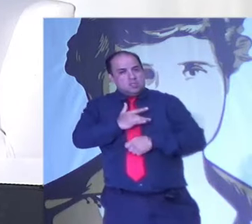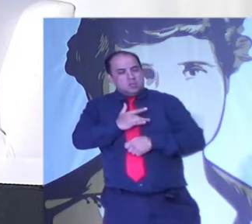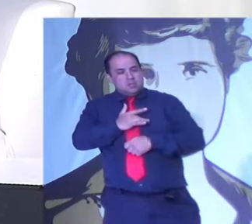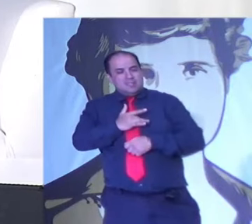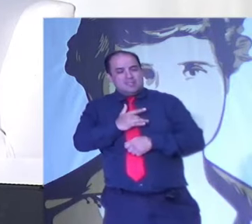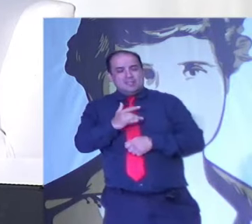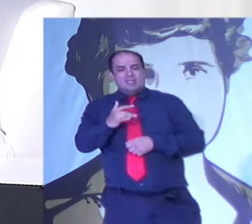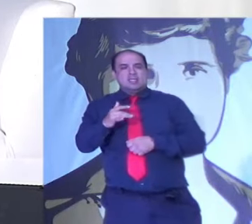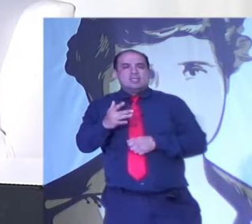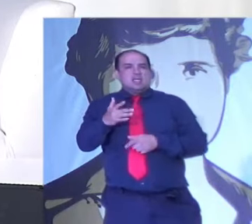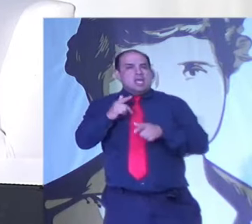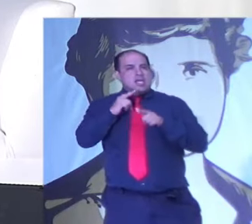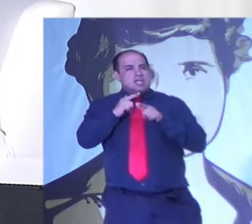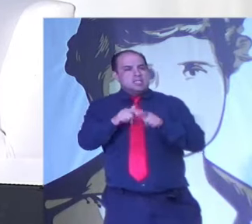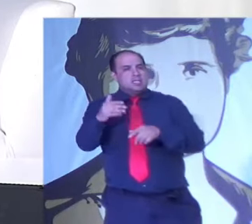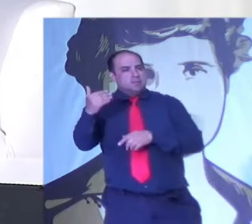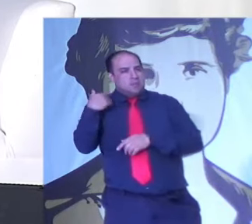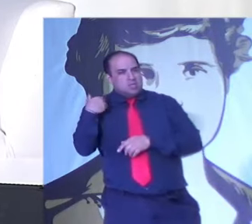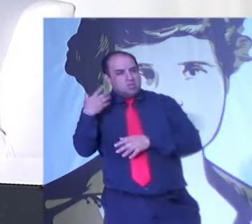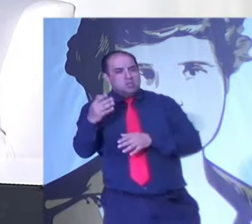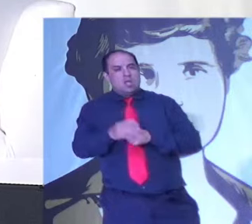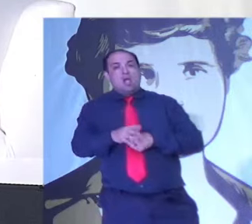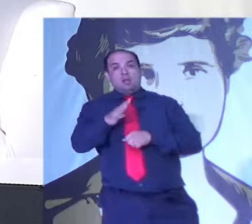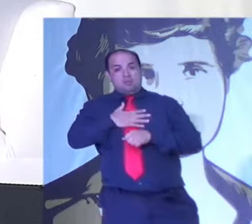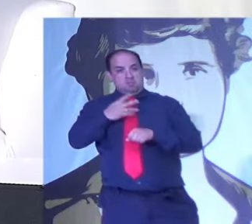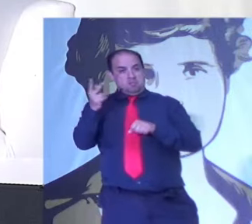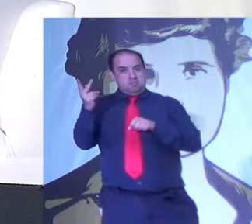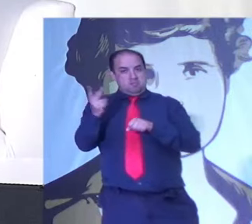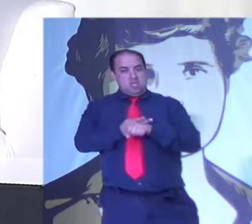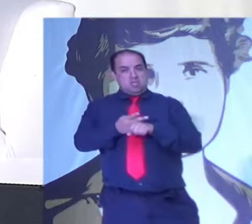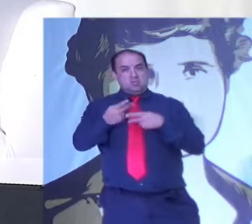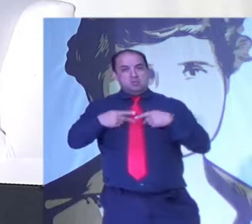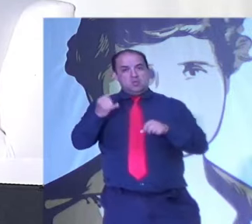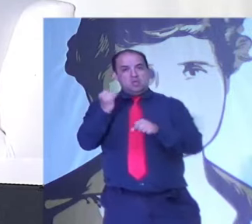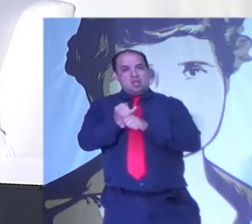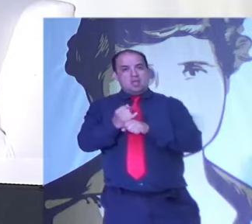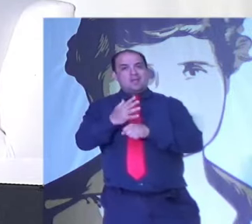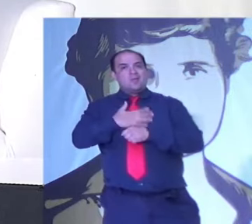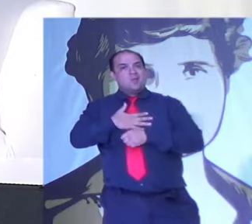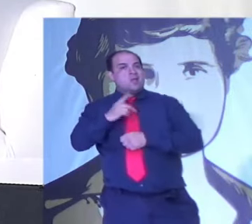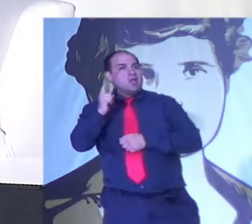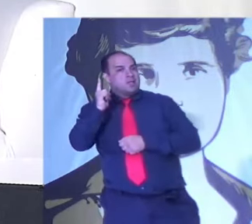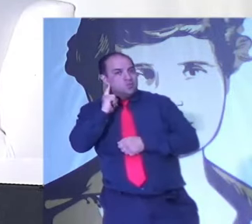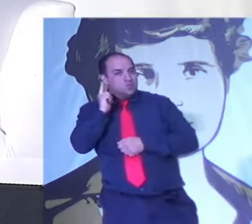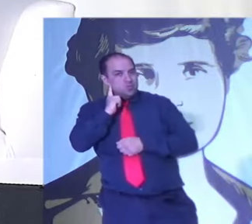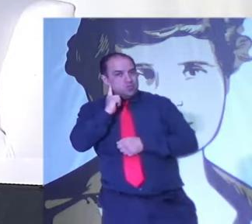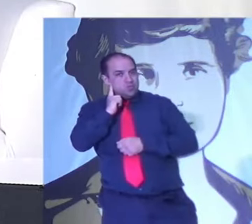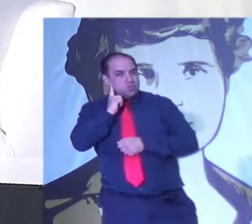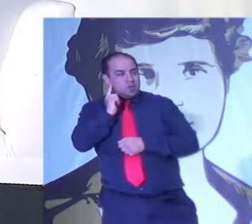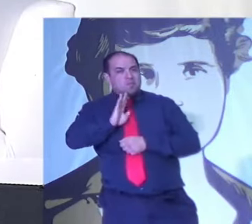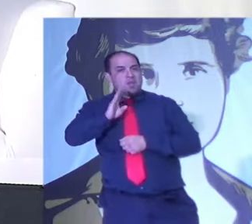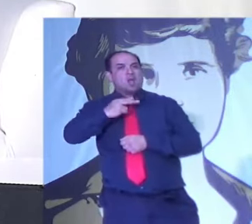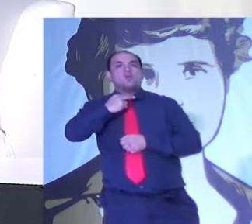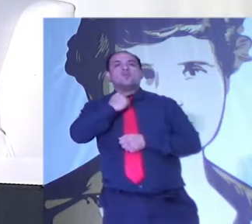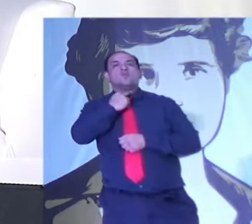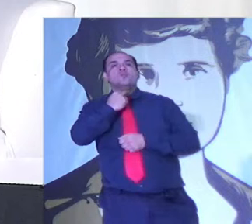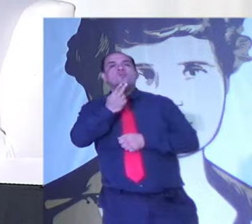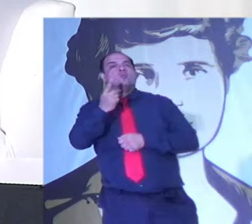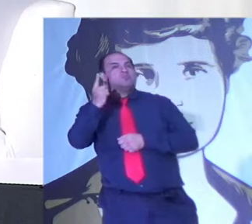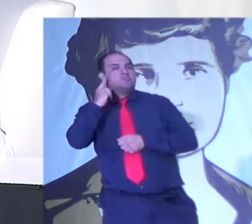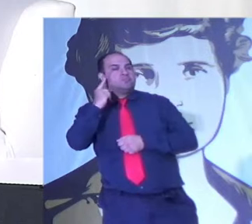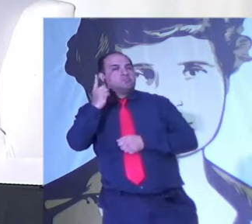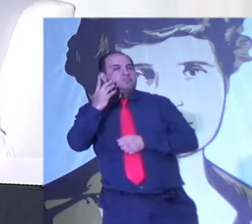hablando. Una cosa que me pasa a mí con los personajes es que yo los oigo, ¿no? Y los oigo como voces, ¿no? Entonces, eso